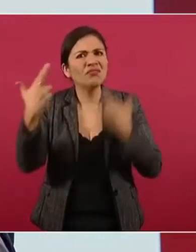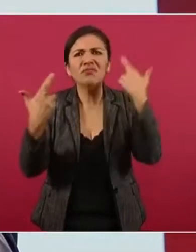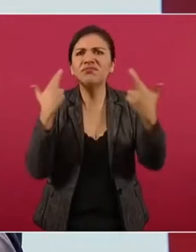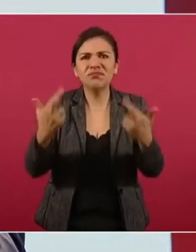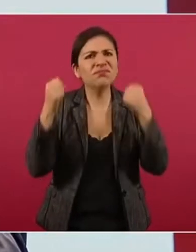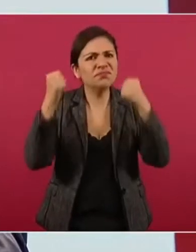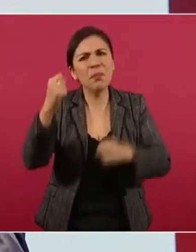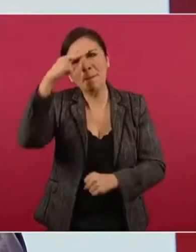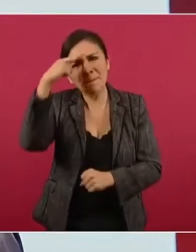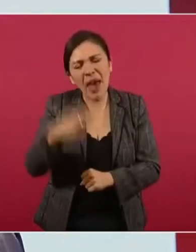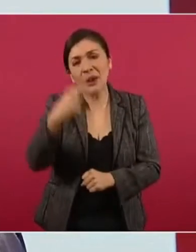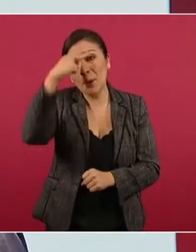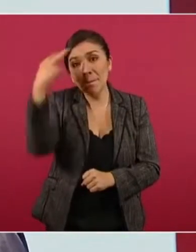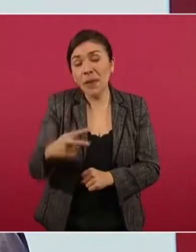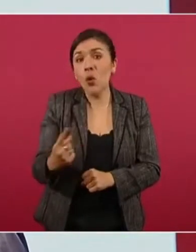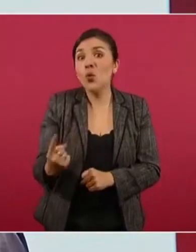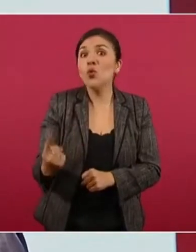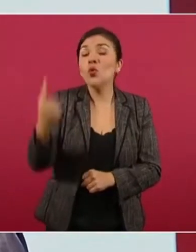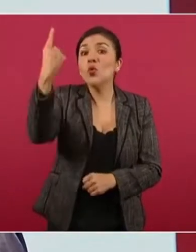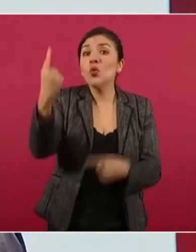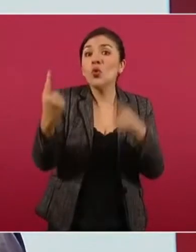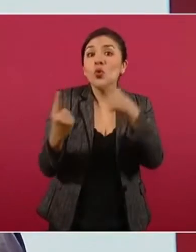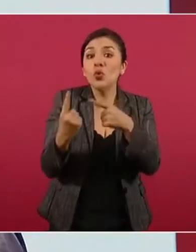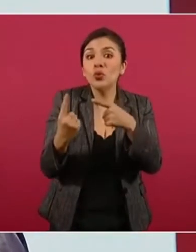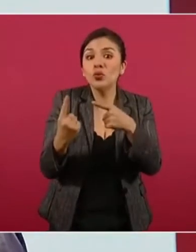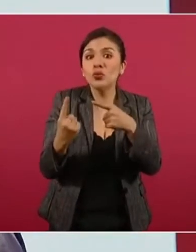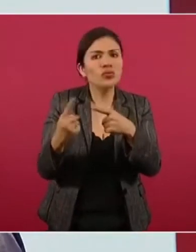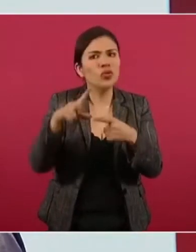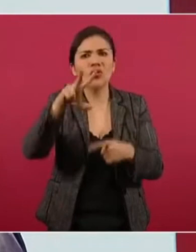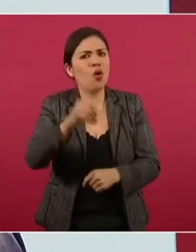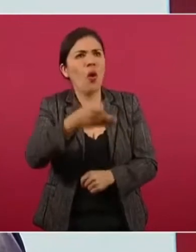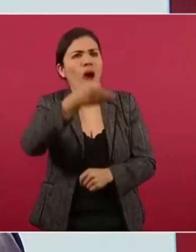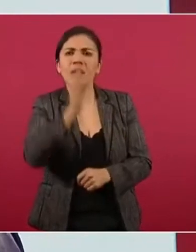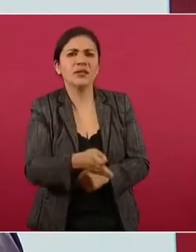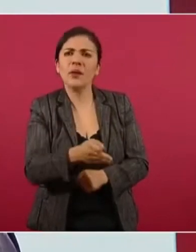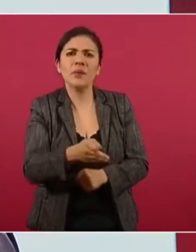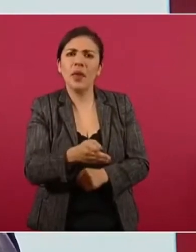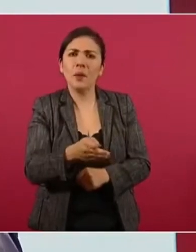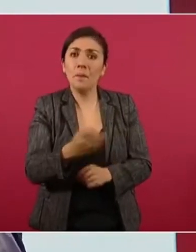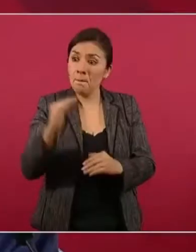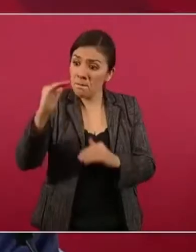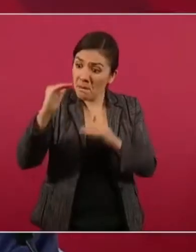México, México, que es el único que no está aceptando la disminución